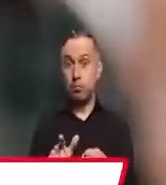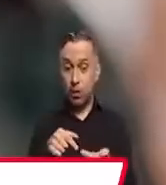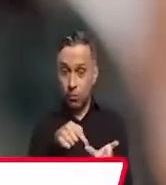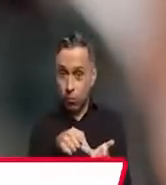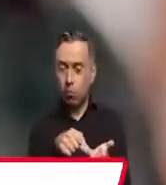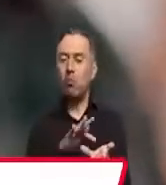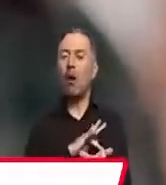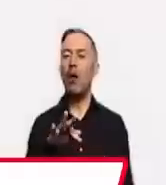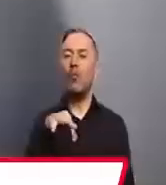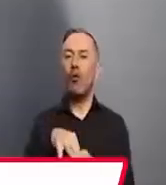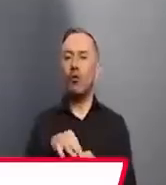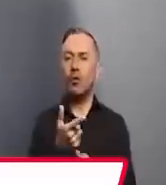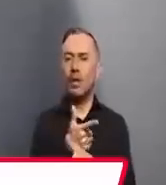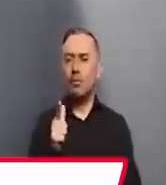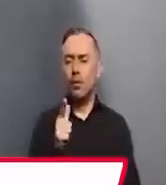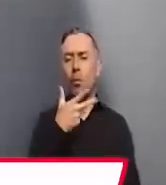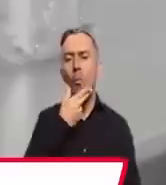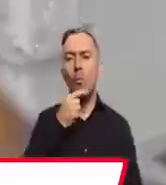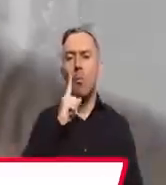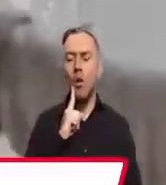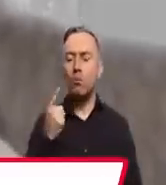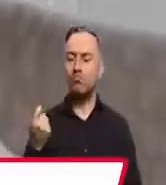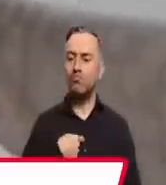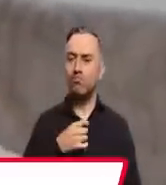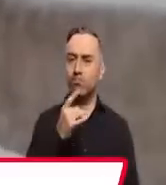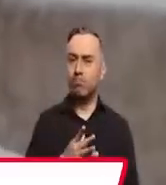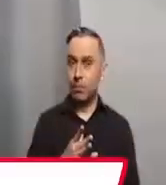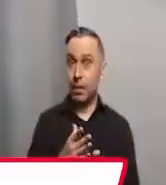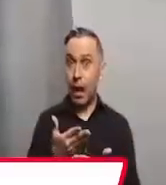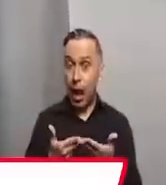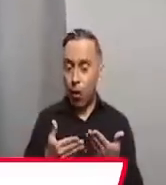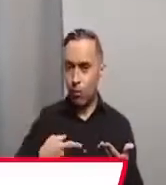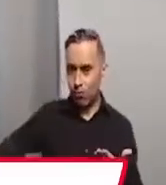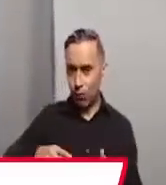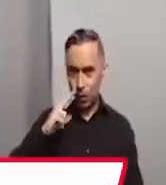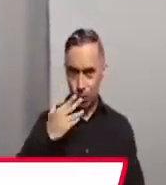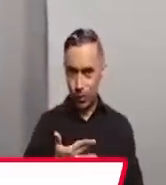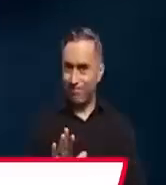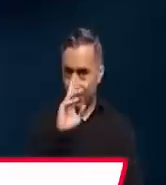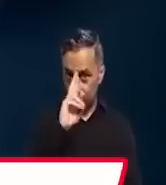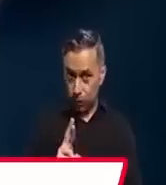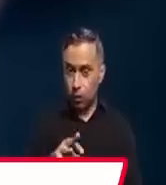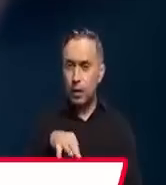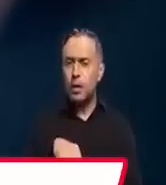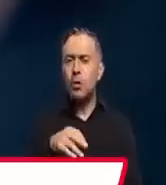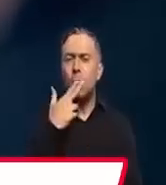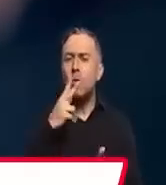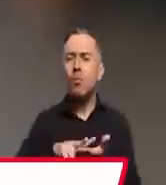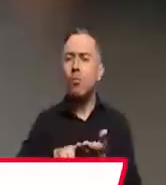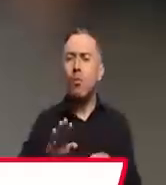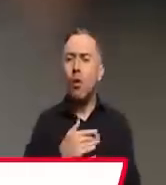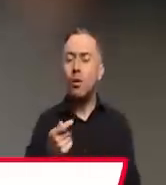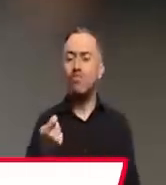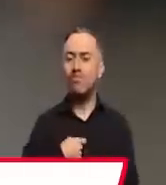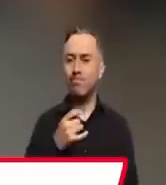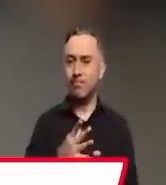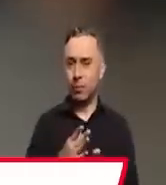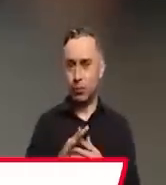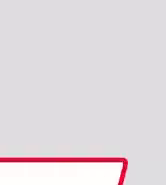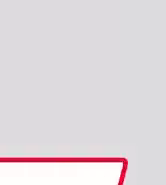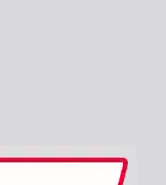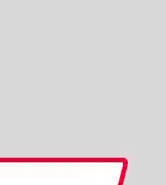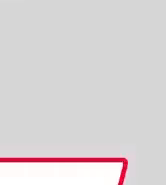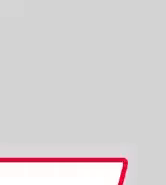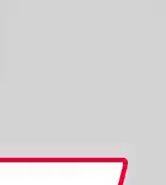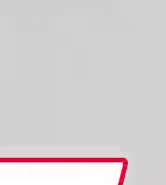sino que se habían trasladado acá por las expresiones de autoritarismo que había en el país en aquel entonces, en 1968, pero que